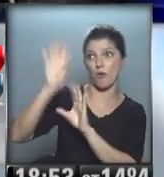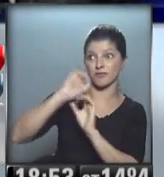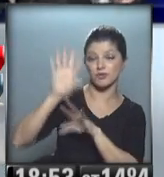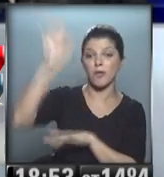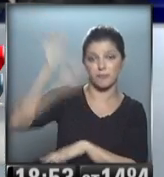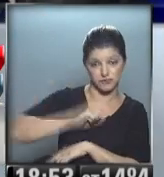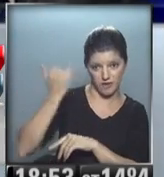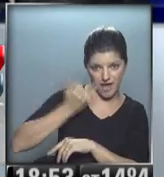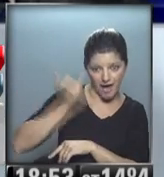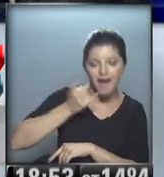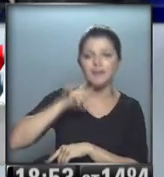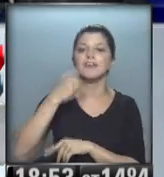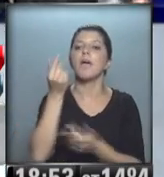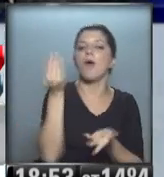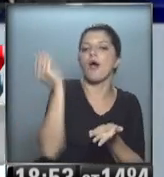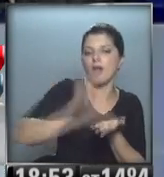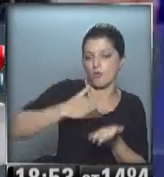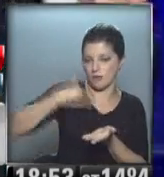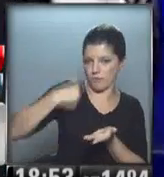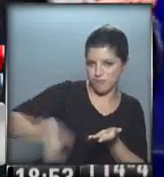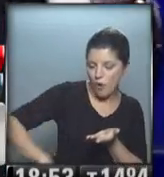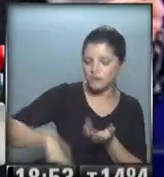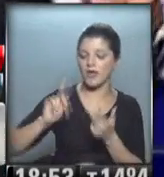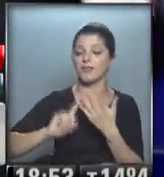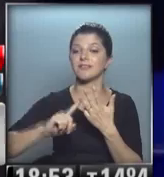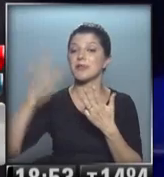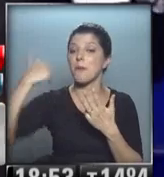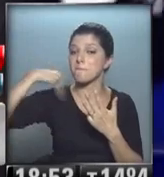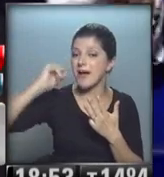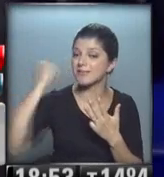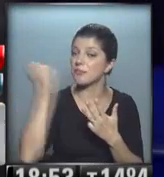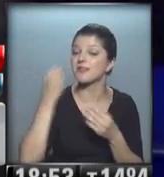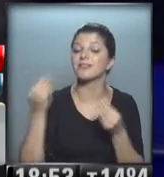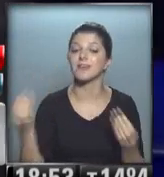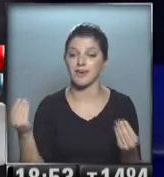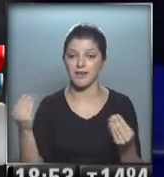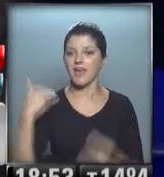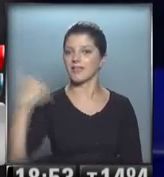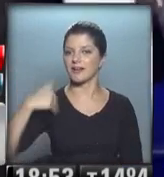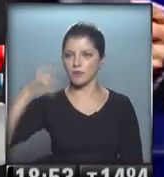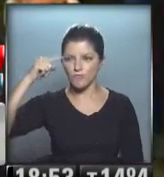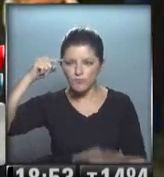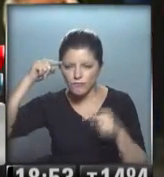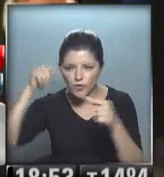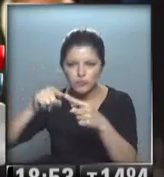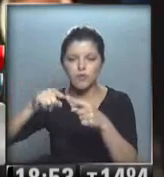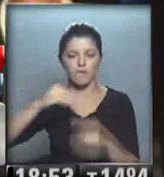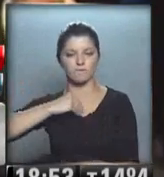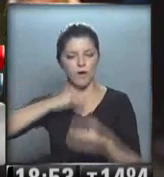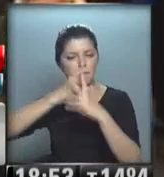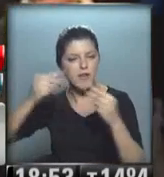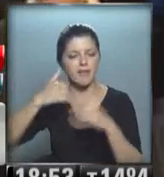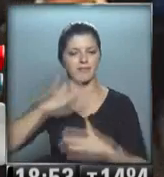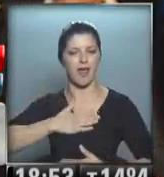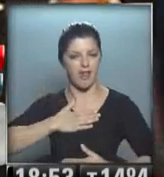en la Argentina incorporamos valor agregado a nuestro producto y por sobre todas las cosas, que la Argentina tiene un horizonte lleno de esperanza, lleno de